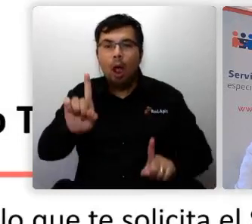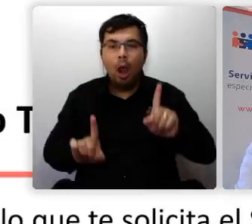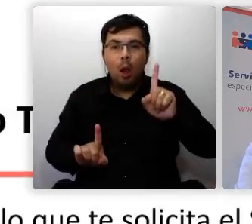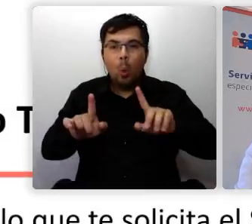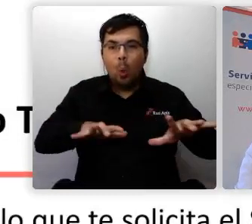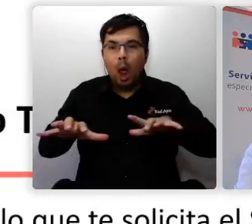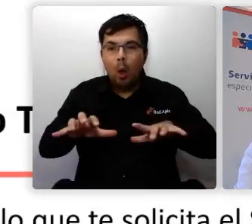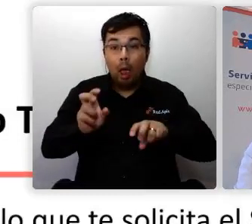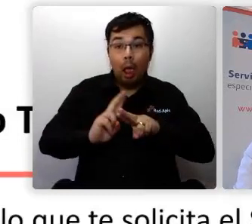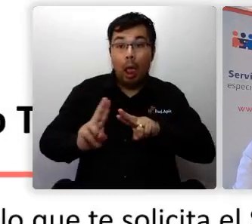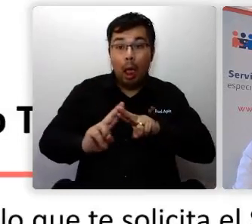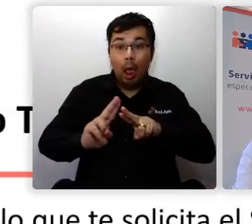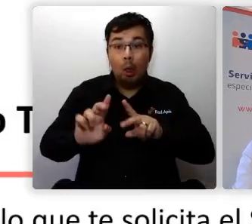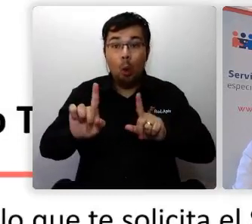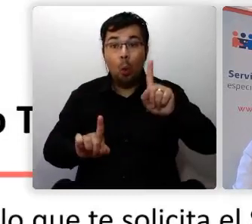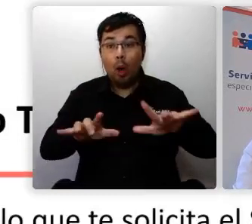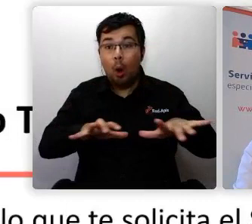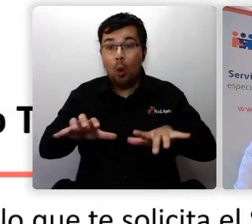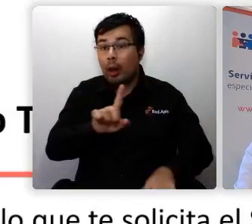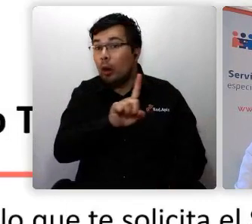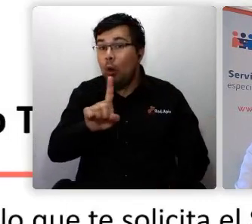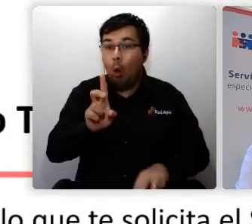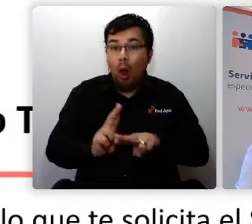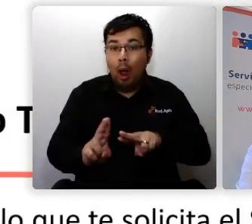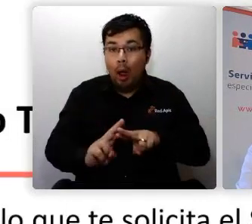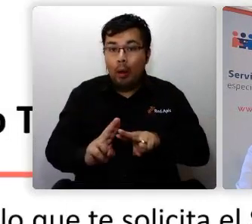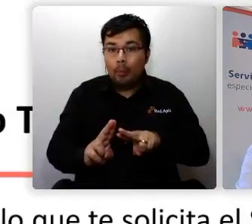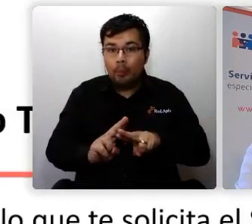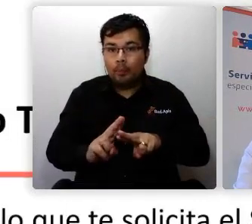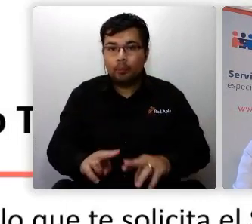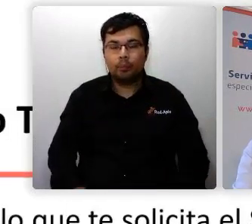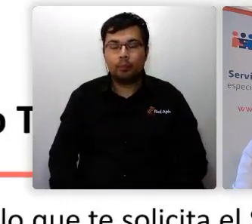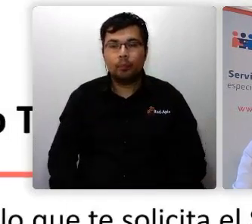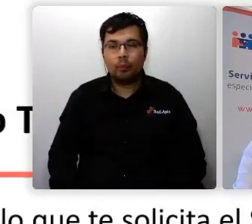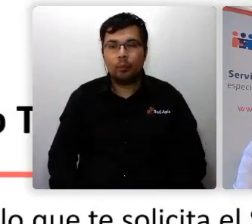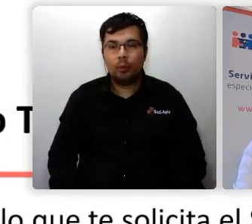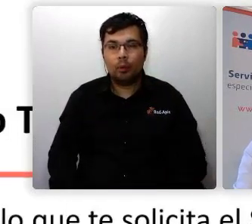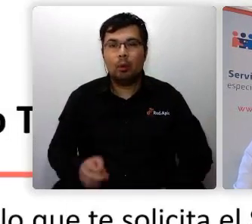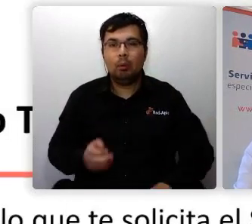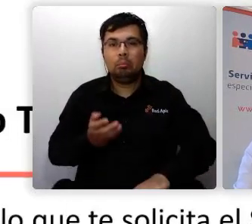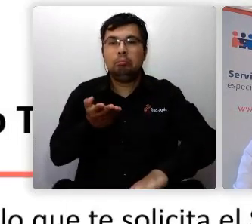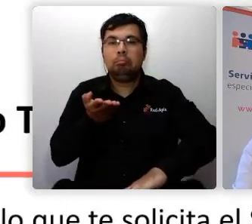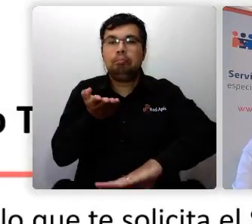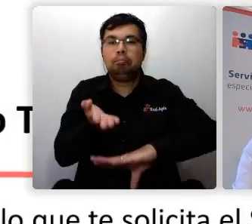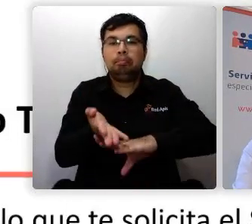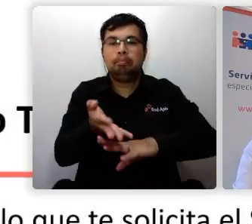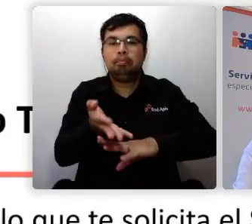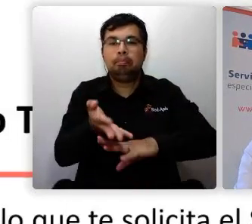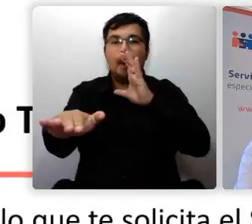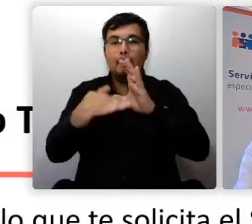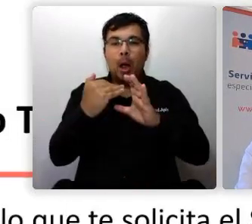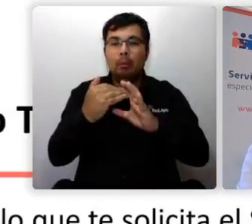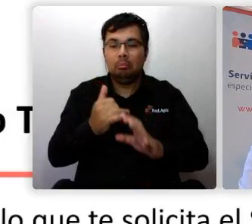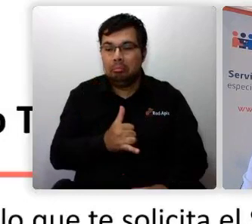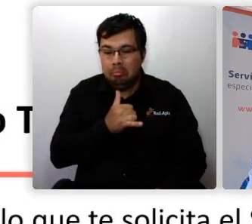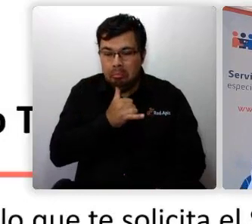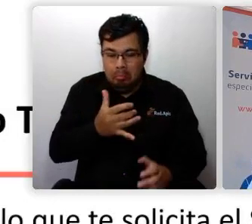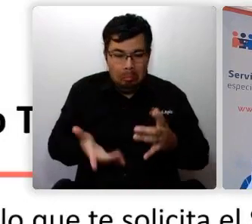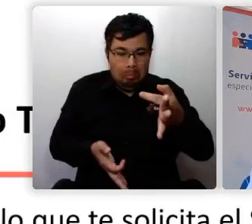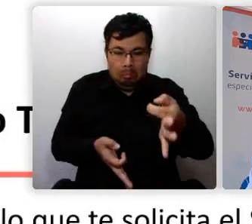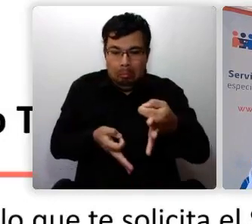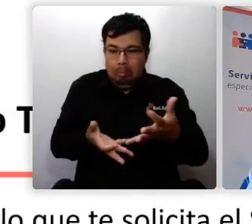no hizo. Le llega una citación, una liquidación de impuestos y no tiene idea de qué hacer frente a eso. Nosotros